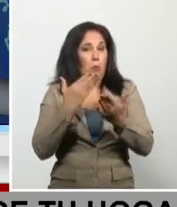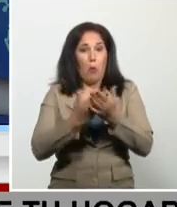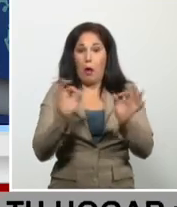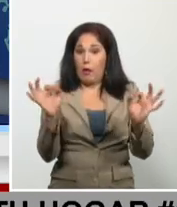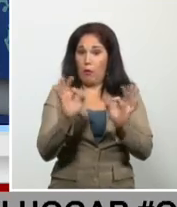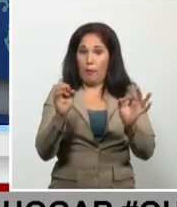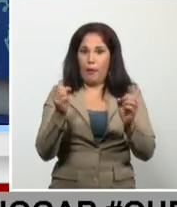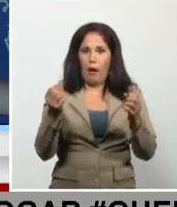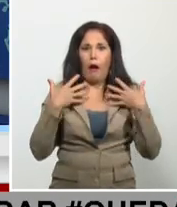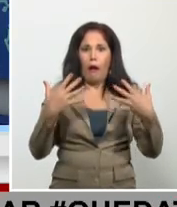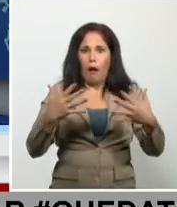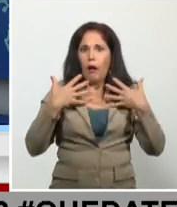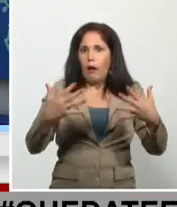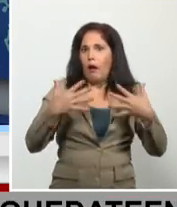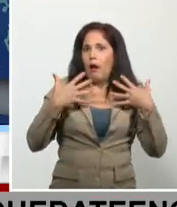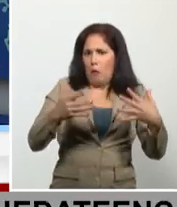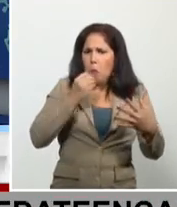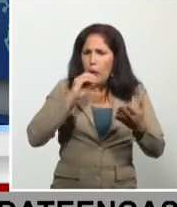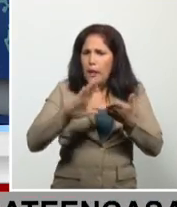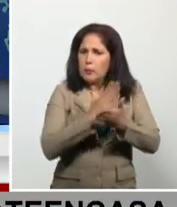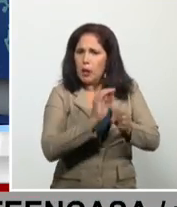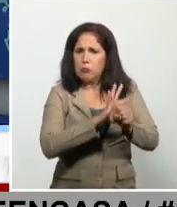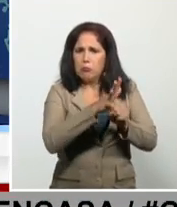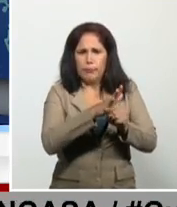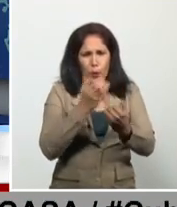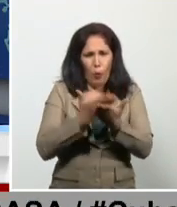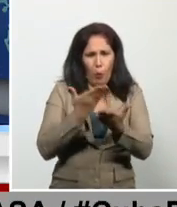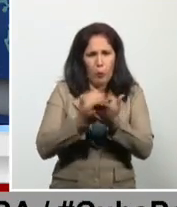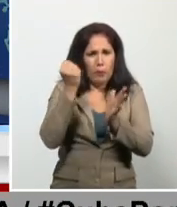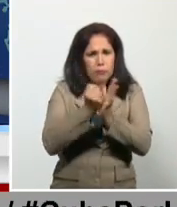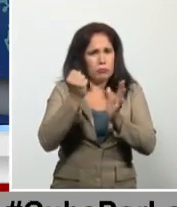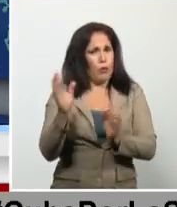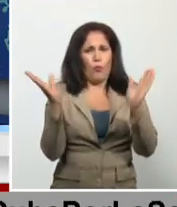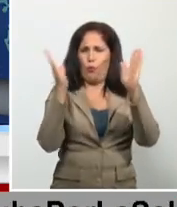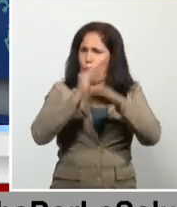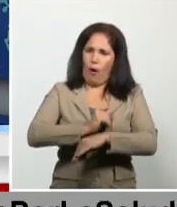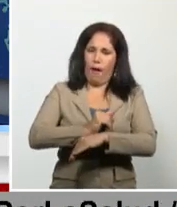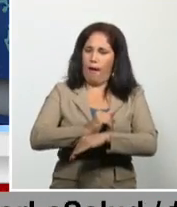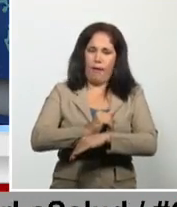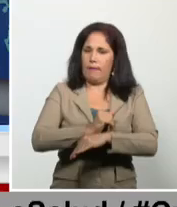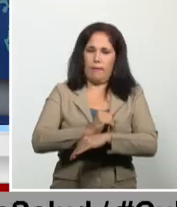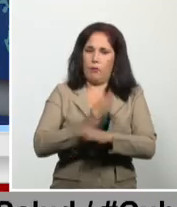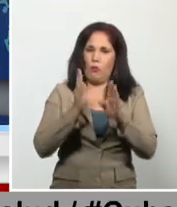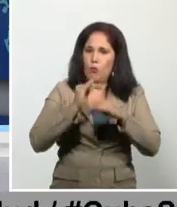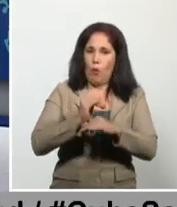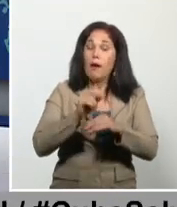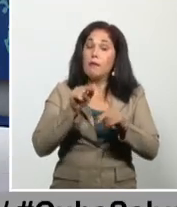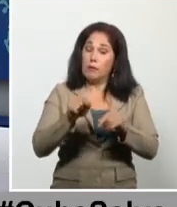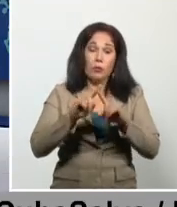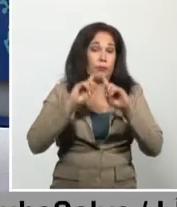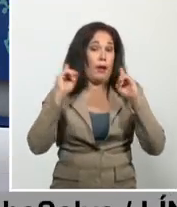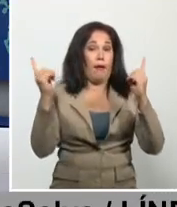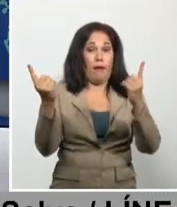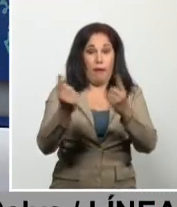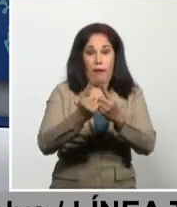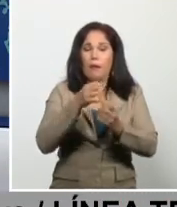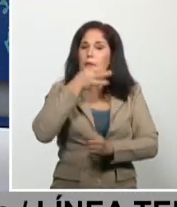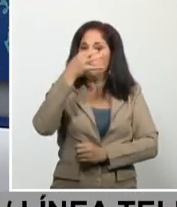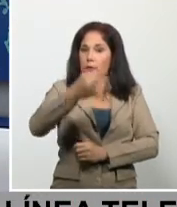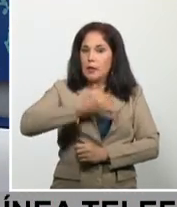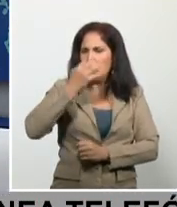altas temperaturas que hemos sentido por estos días en los cubanos vayan a eliminar al virus. De manera general, destaca